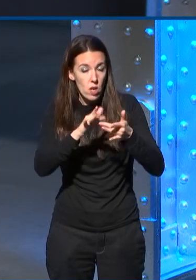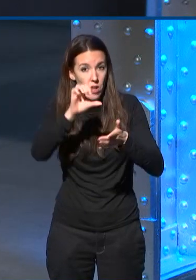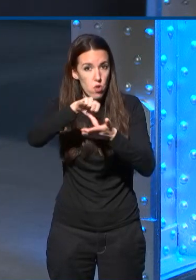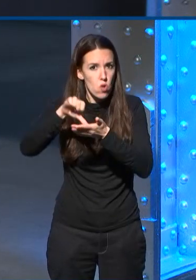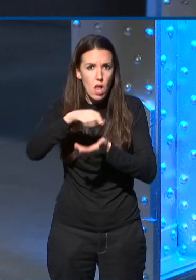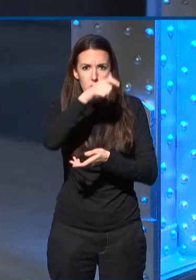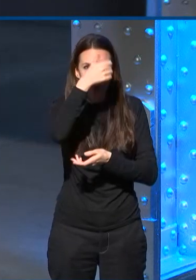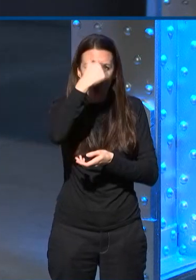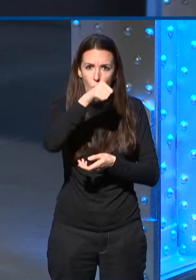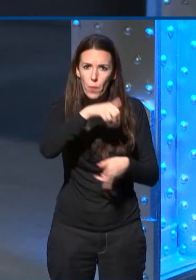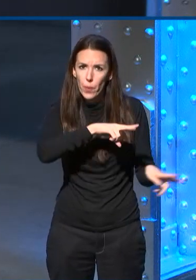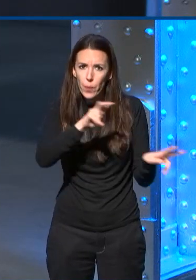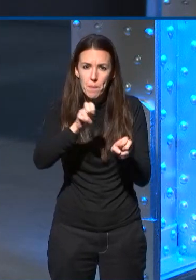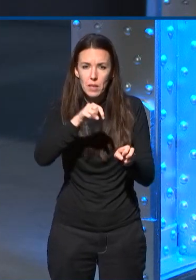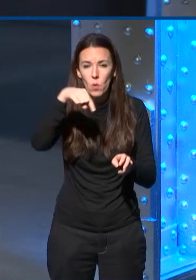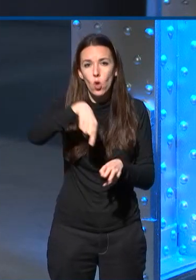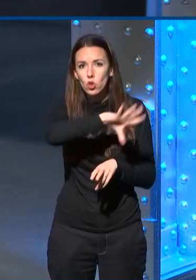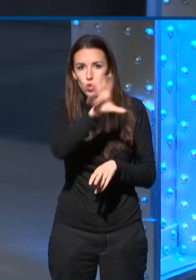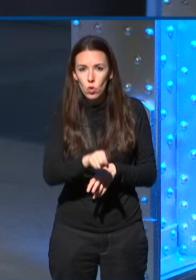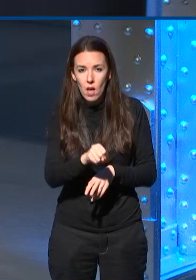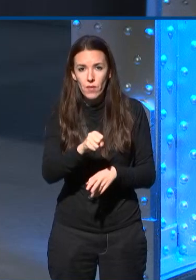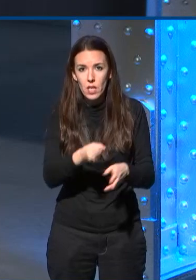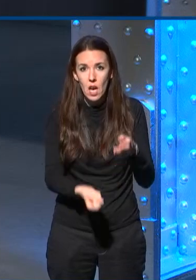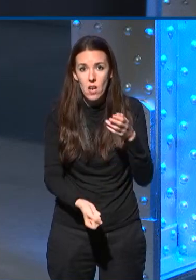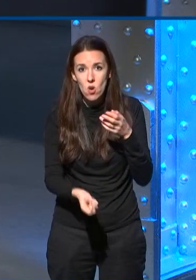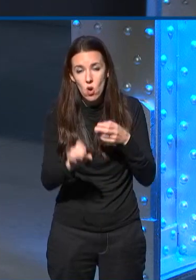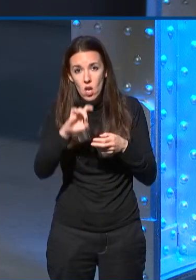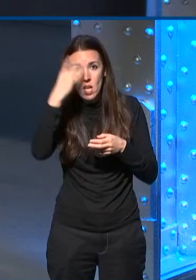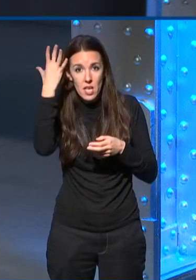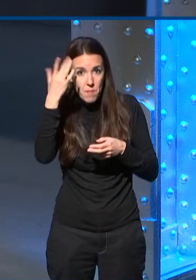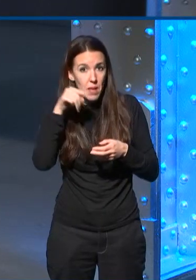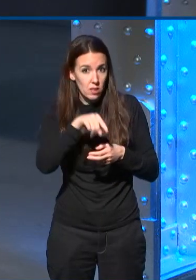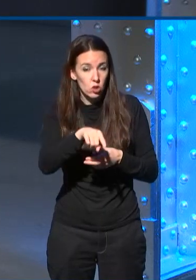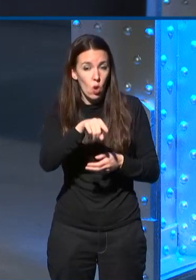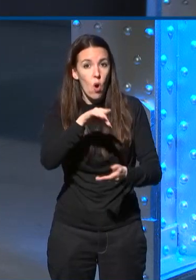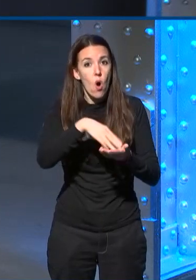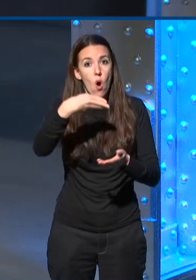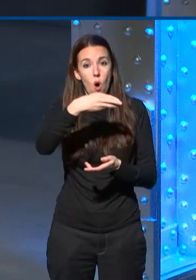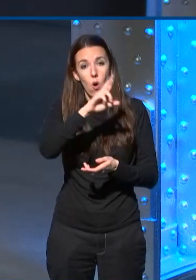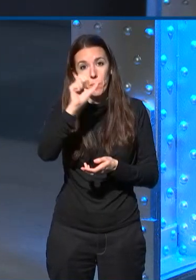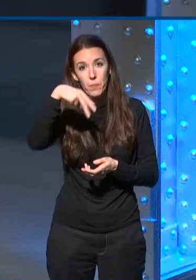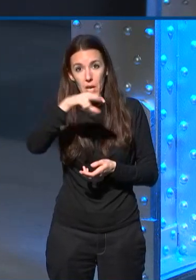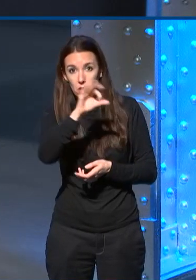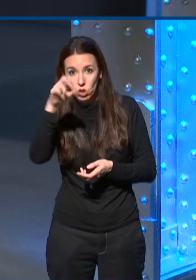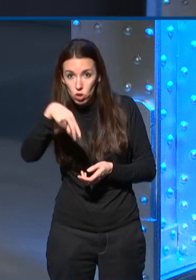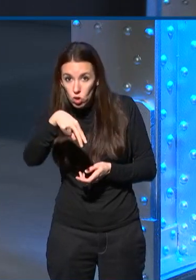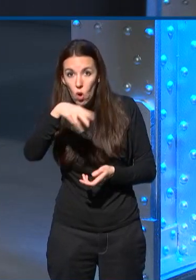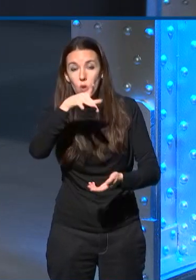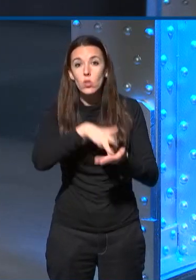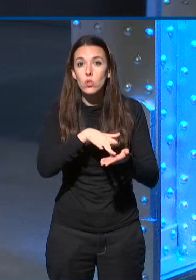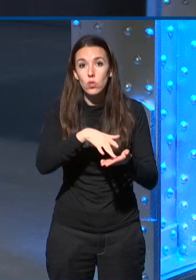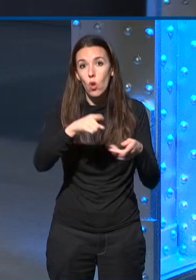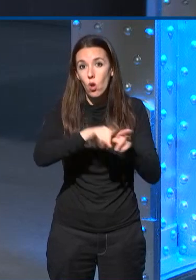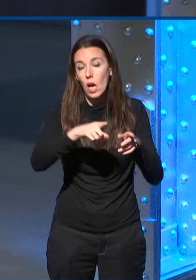que es sudafricano, y es el que inventó el PayPal, como veremos luego. Sir Richard Branson, que es